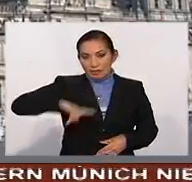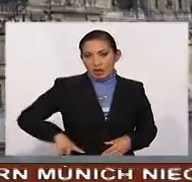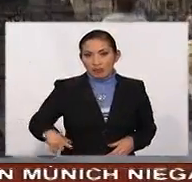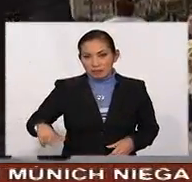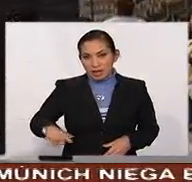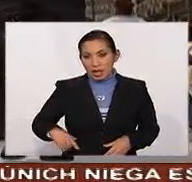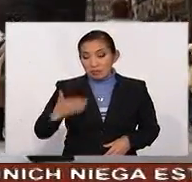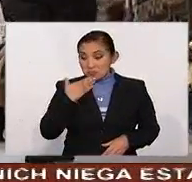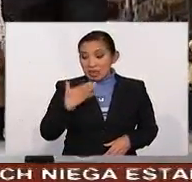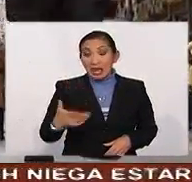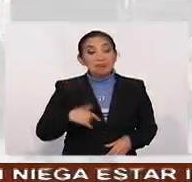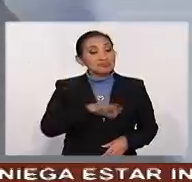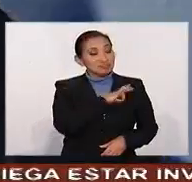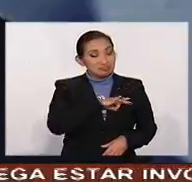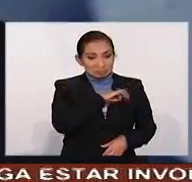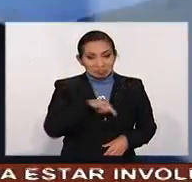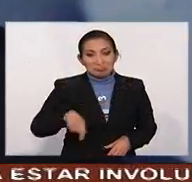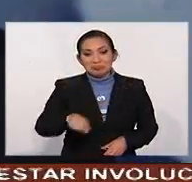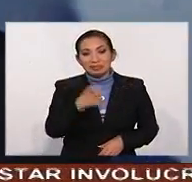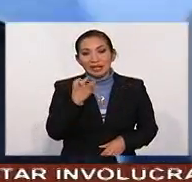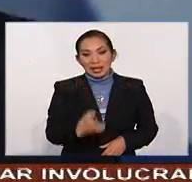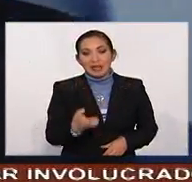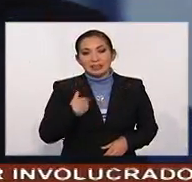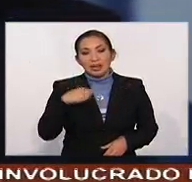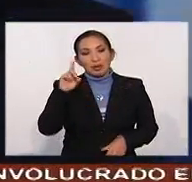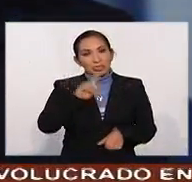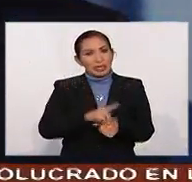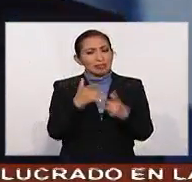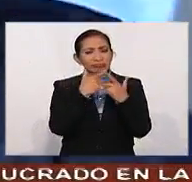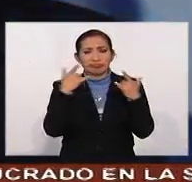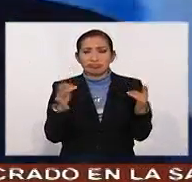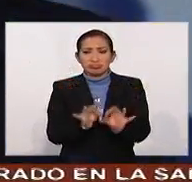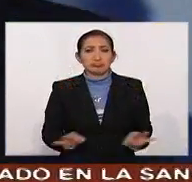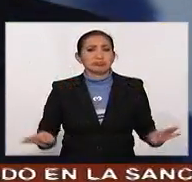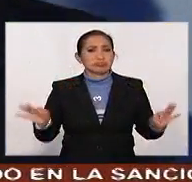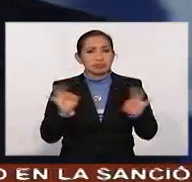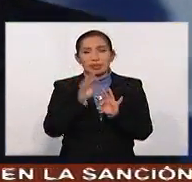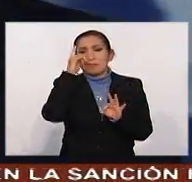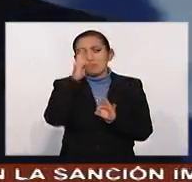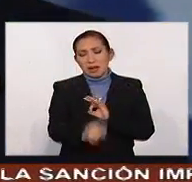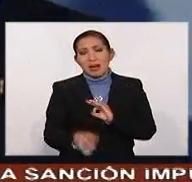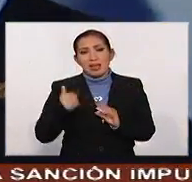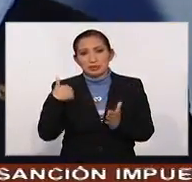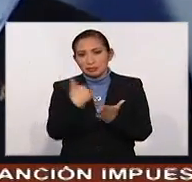gobierno celebra la disposición. Me parece que es un día histórico para la Ciudad